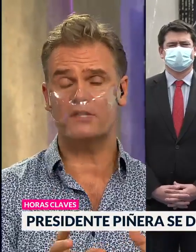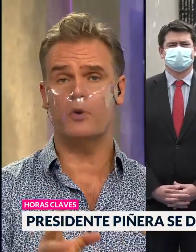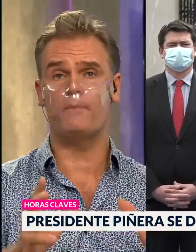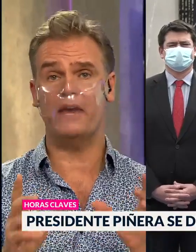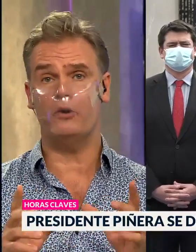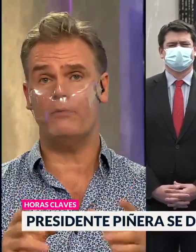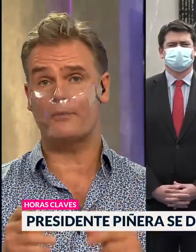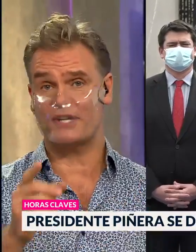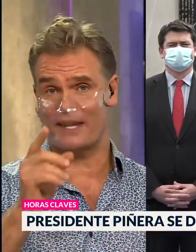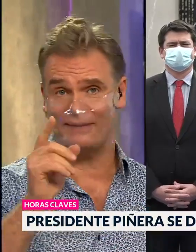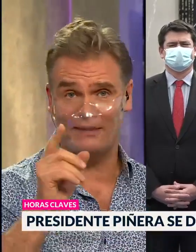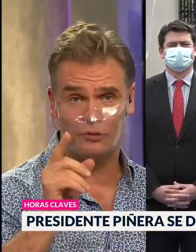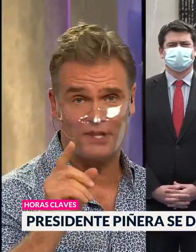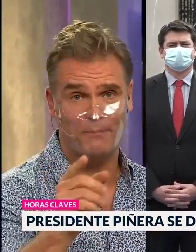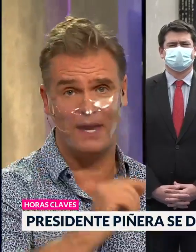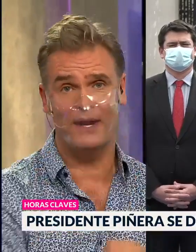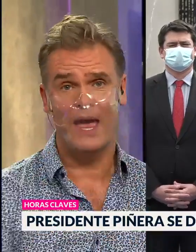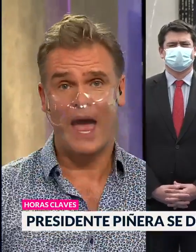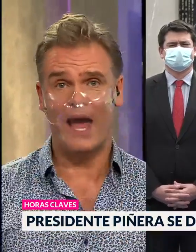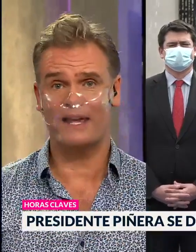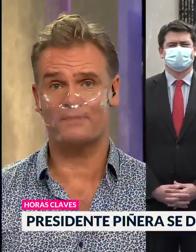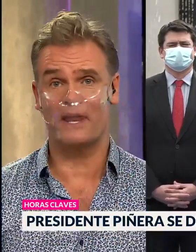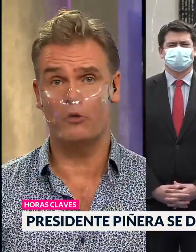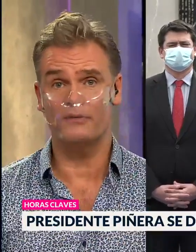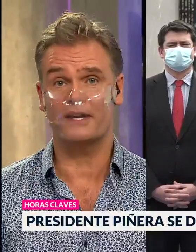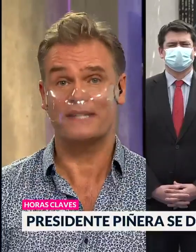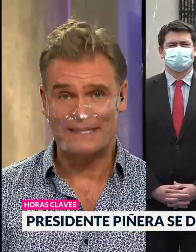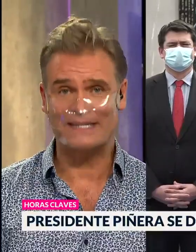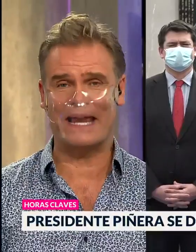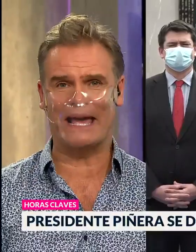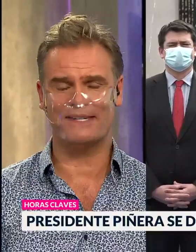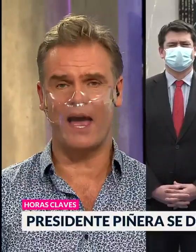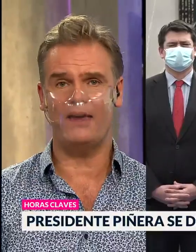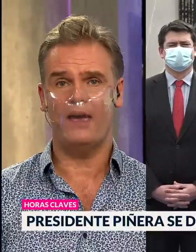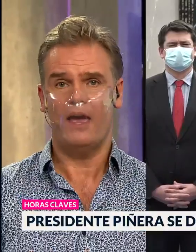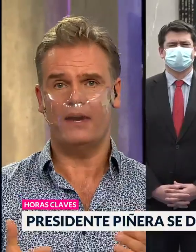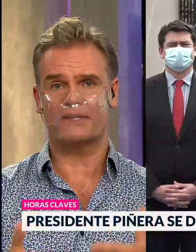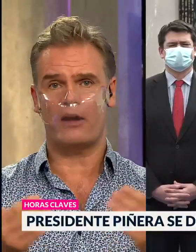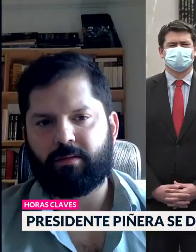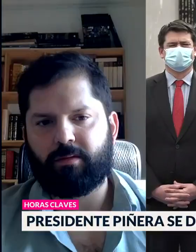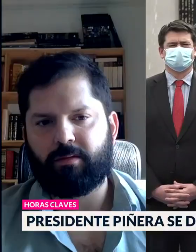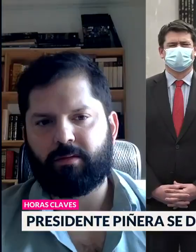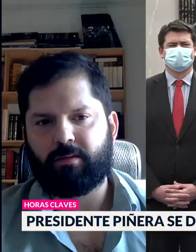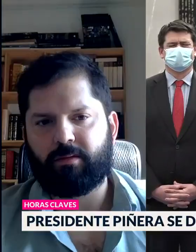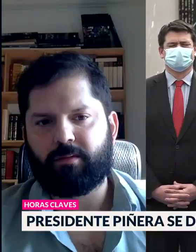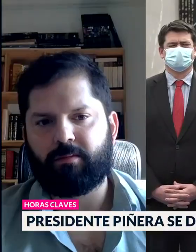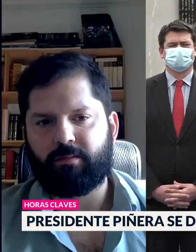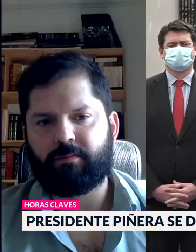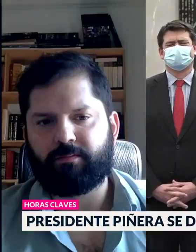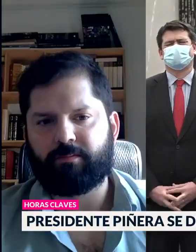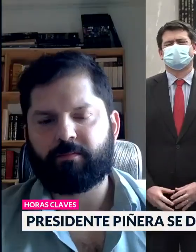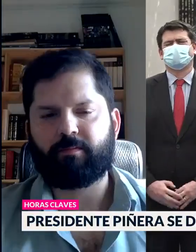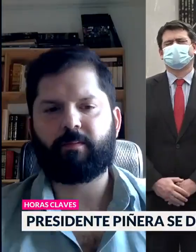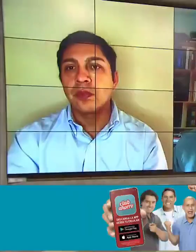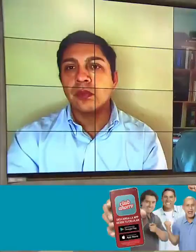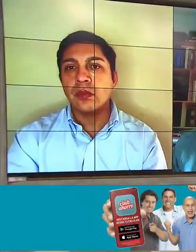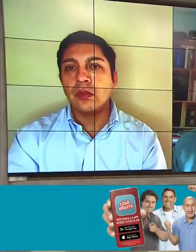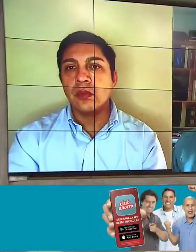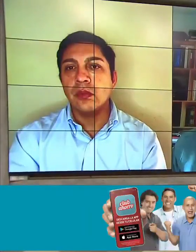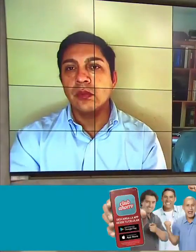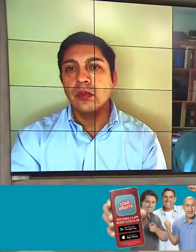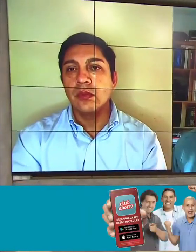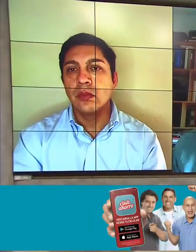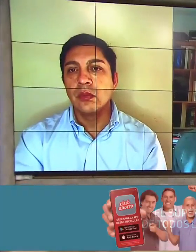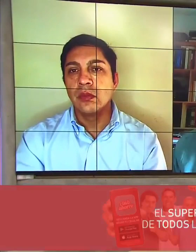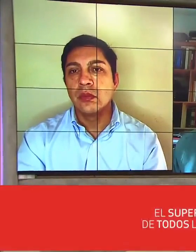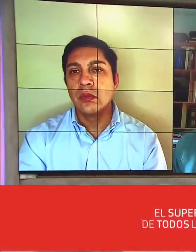lo mismo, pero vamos a estar atentos también a las preguntas, si es que las hay, en esta comparecencia del presidente. Pero todo ello... Aparece en